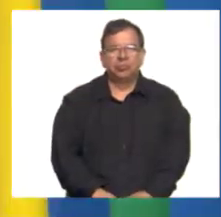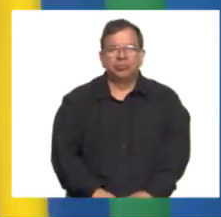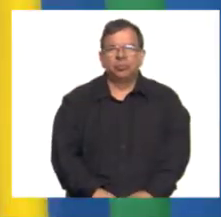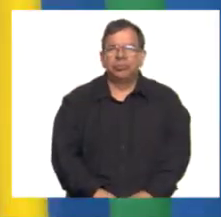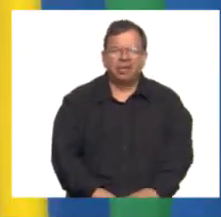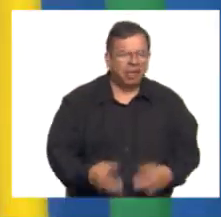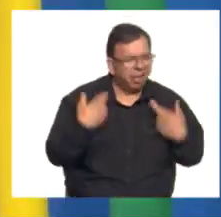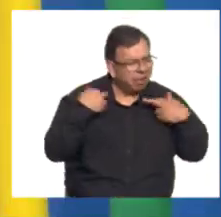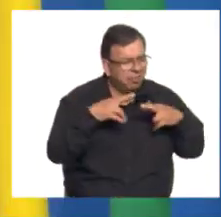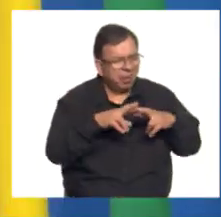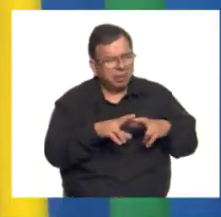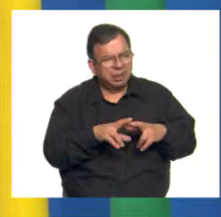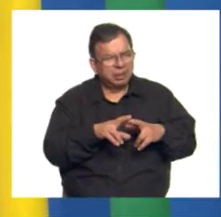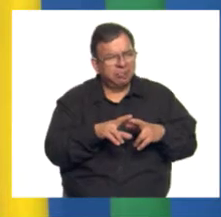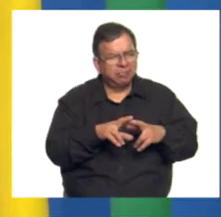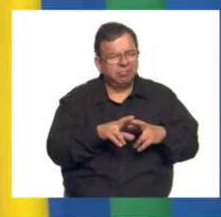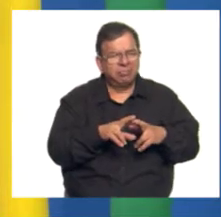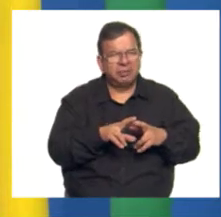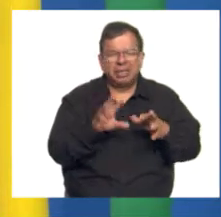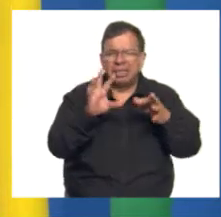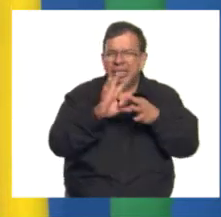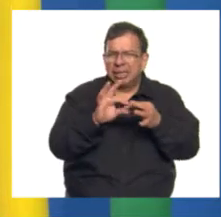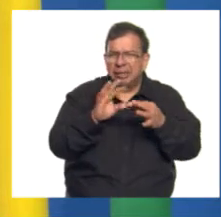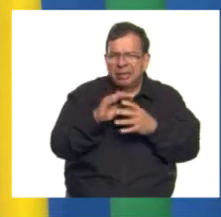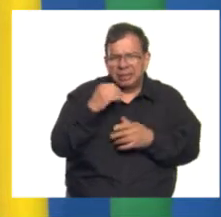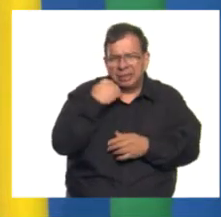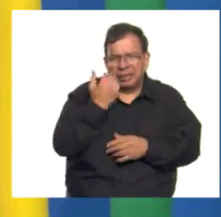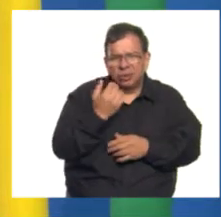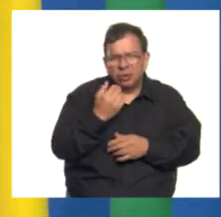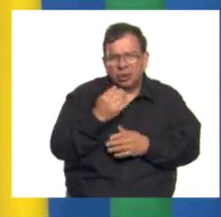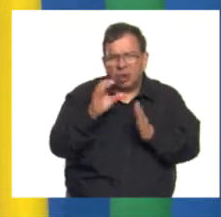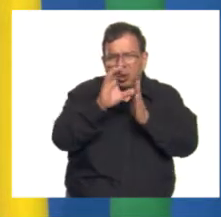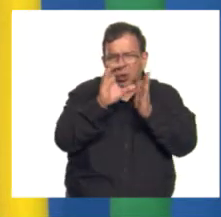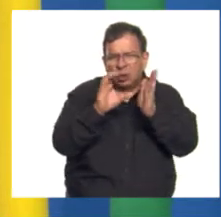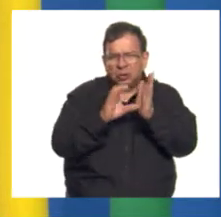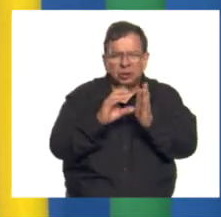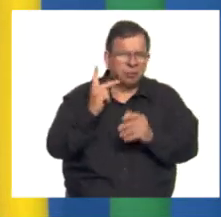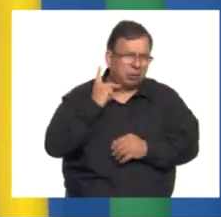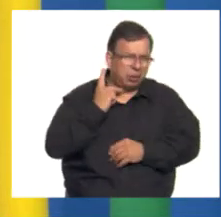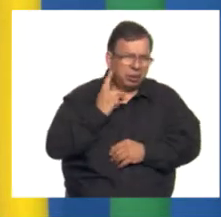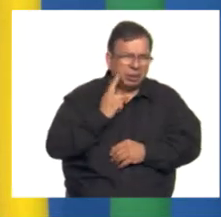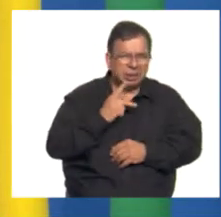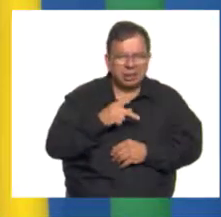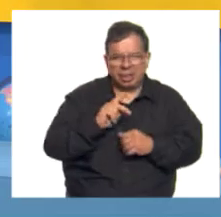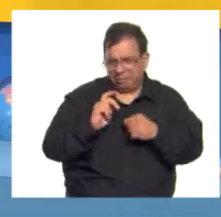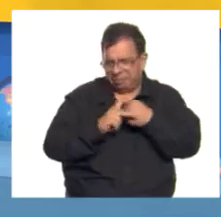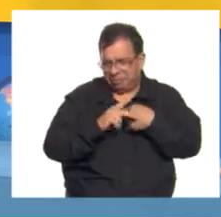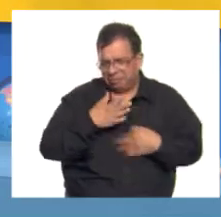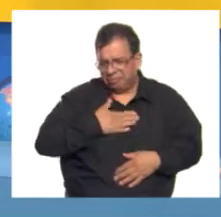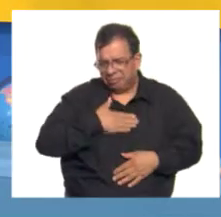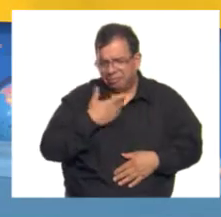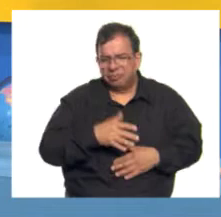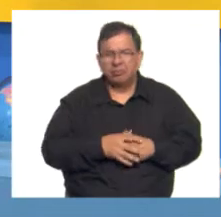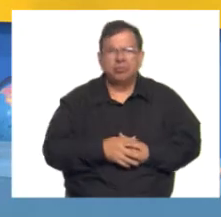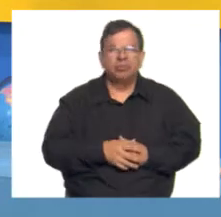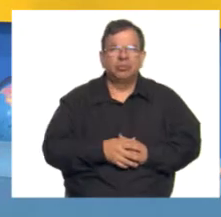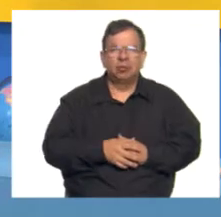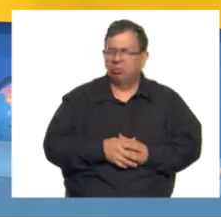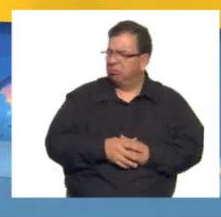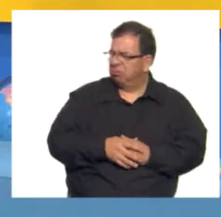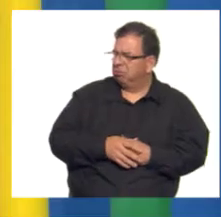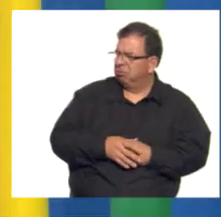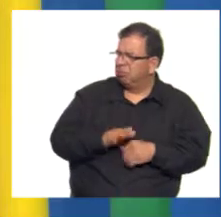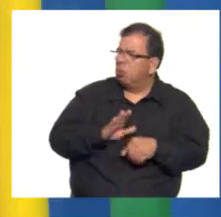Oye, maestra, quiero contarte que estuve revisando la Constitución Política de nuestro país. ¿Ah, sí? ¿Y por qué te nació ese